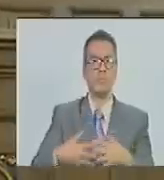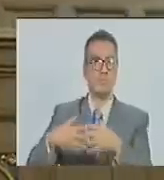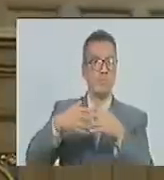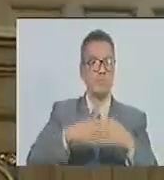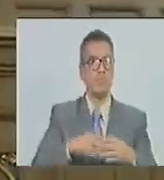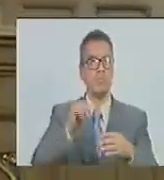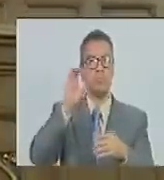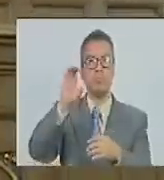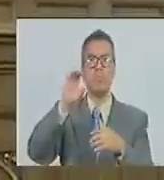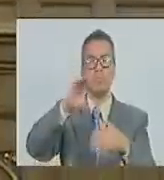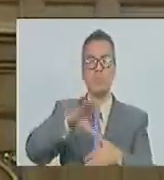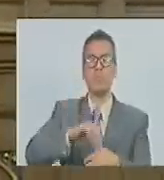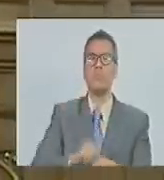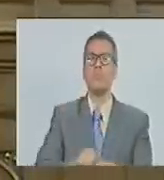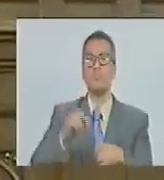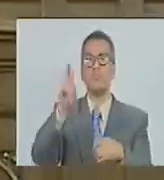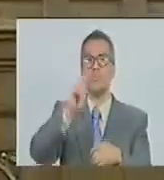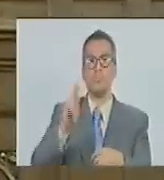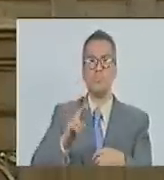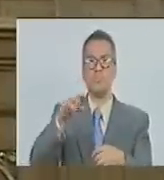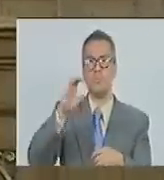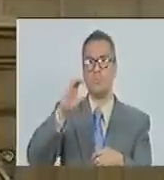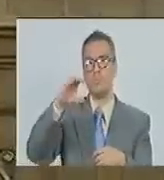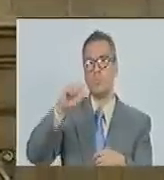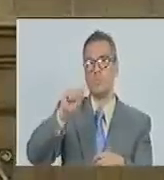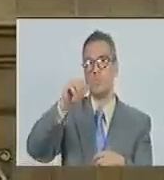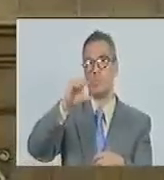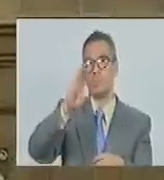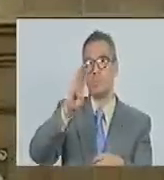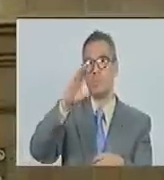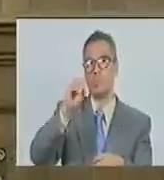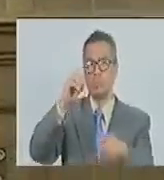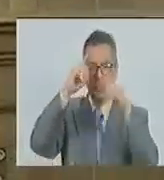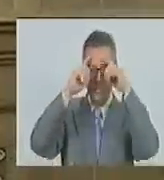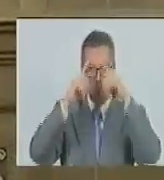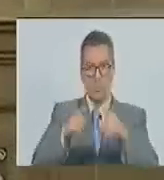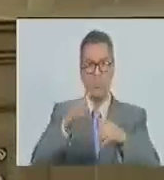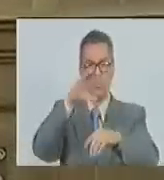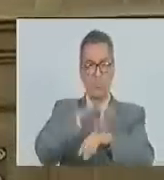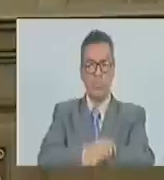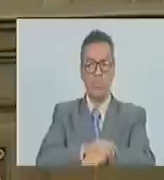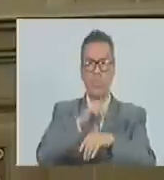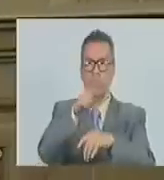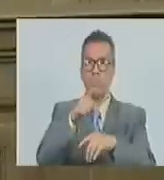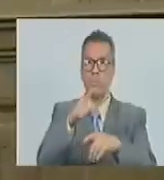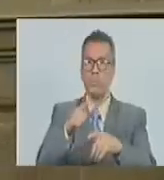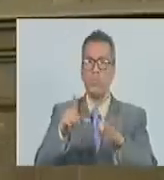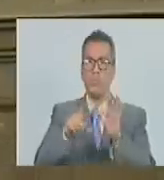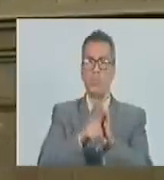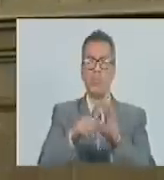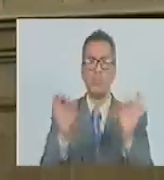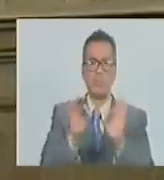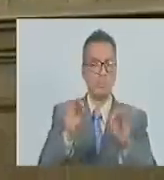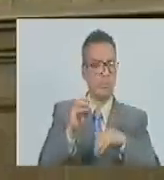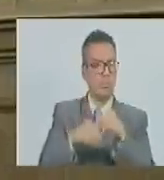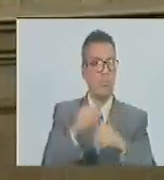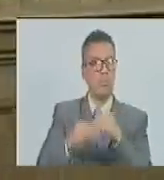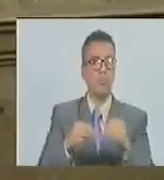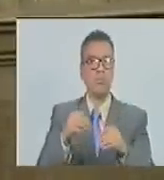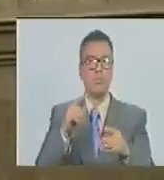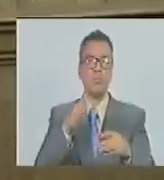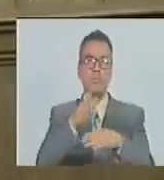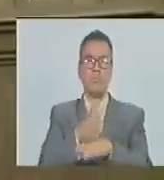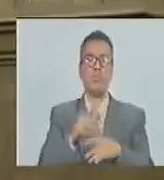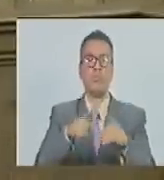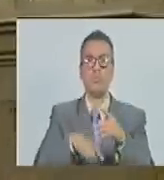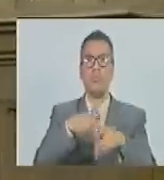Unidos de América y la República de Cabo Verde, determinando la detención arbitraria e ilegal, así como la vulneración